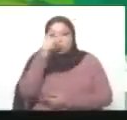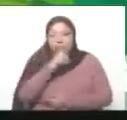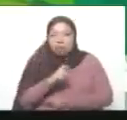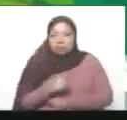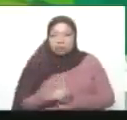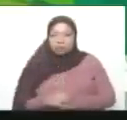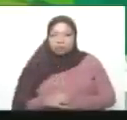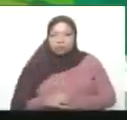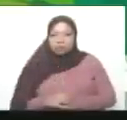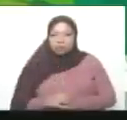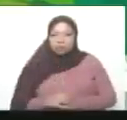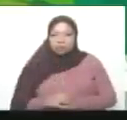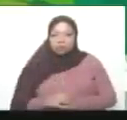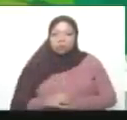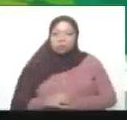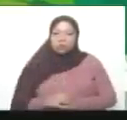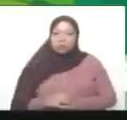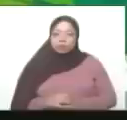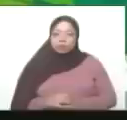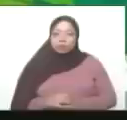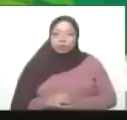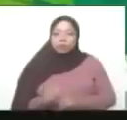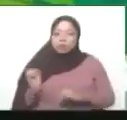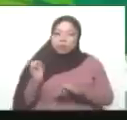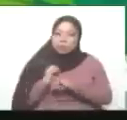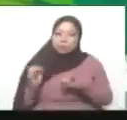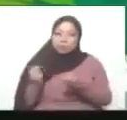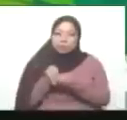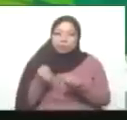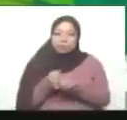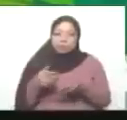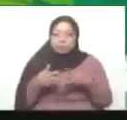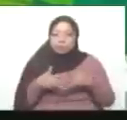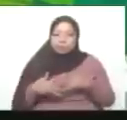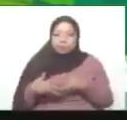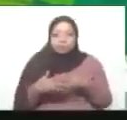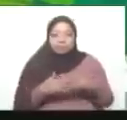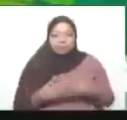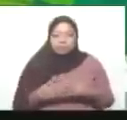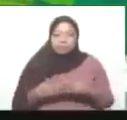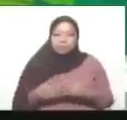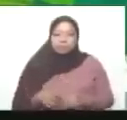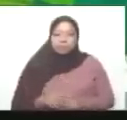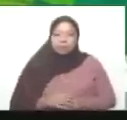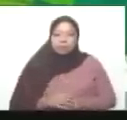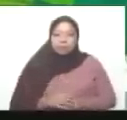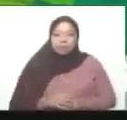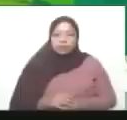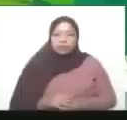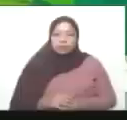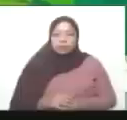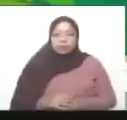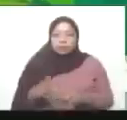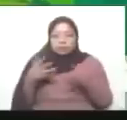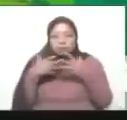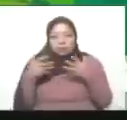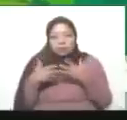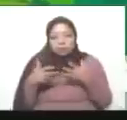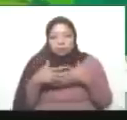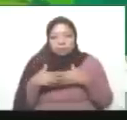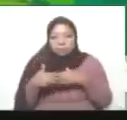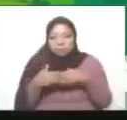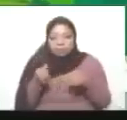muchos de estos países consiguieron su independencia porque el imperio en decadencia Le entregó la independencia a la Guyana